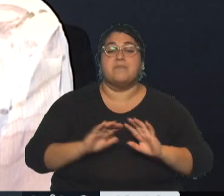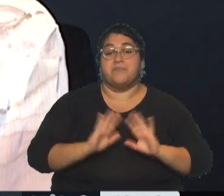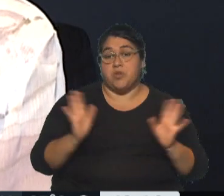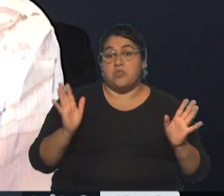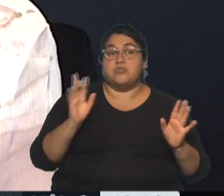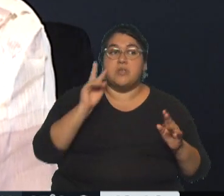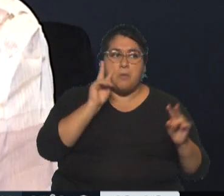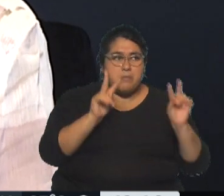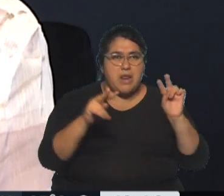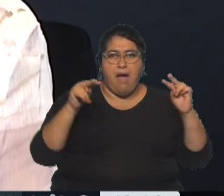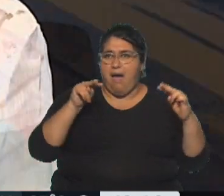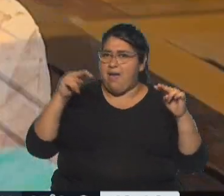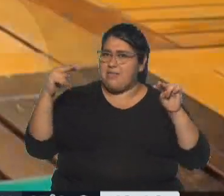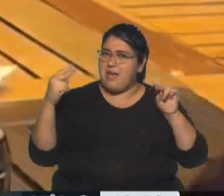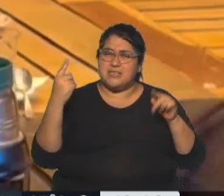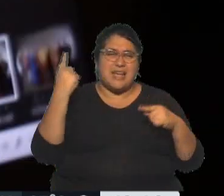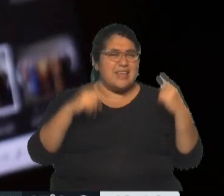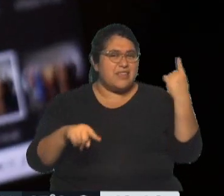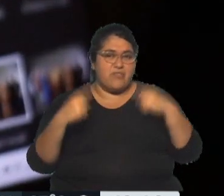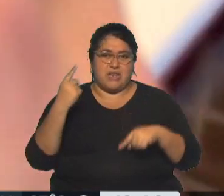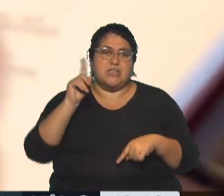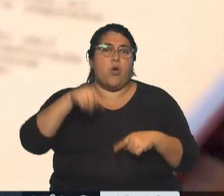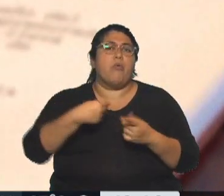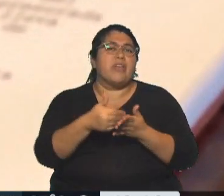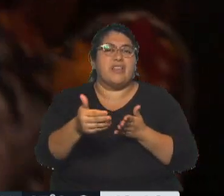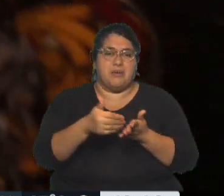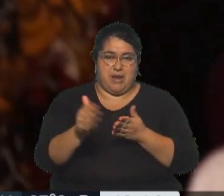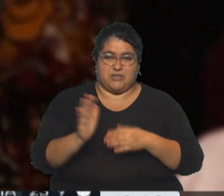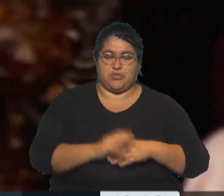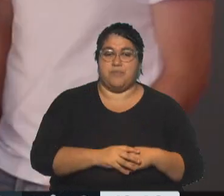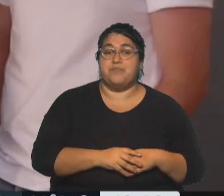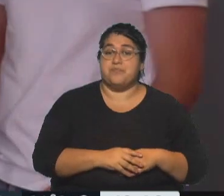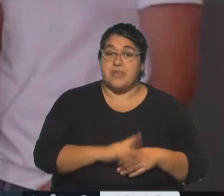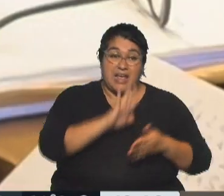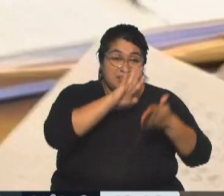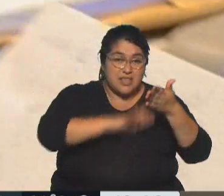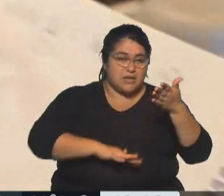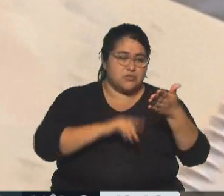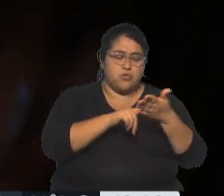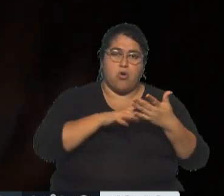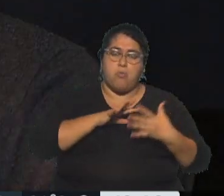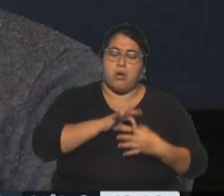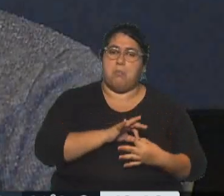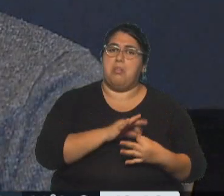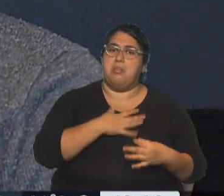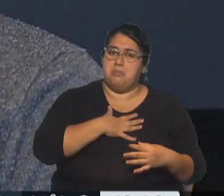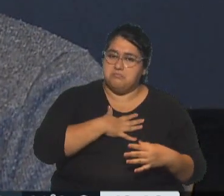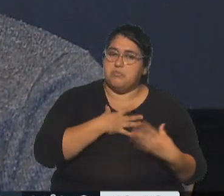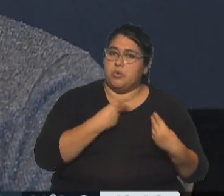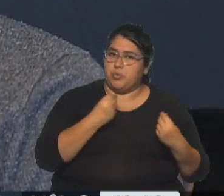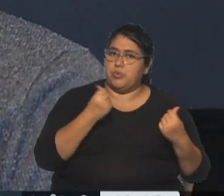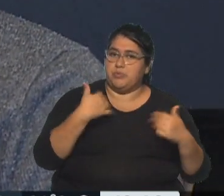vemos miradas distintas de esa discriminación, ¿no? El texto me interpela porque creo que a todos